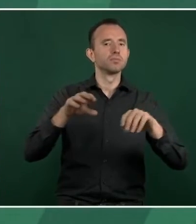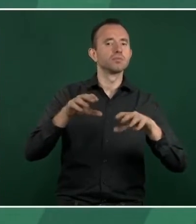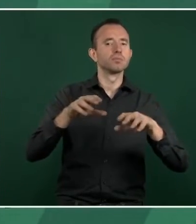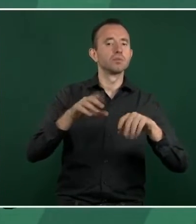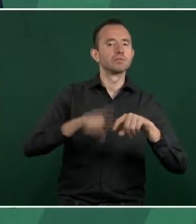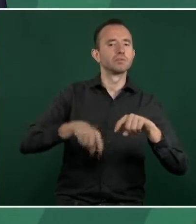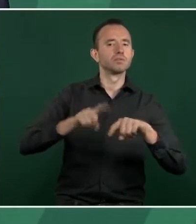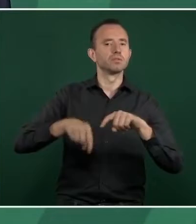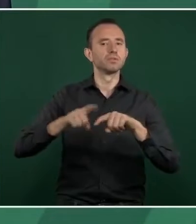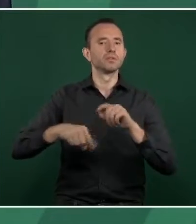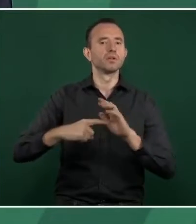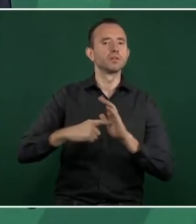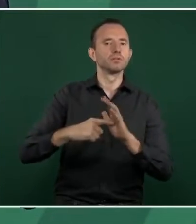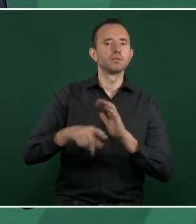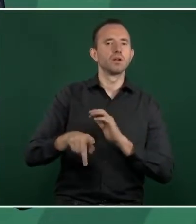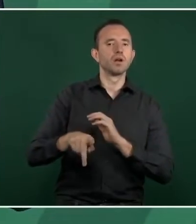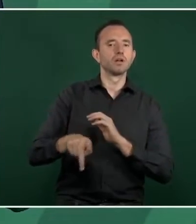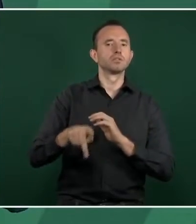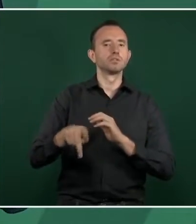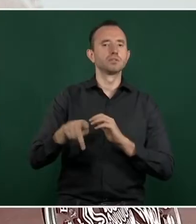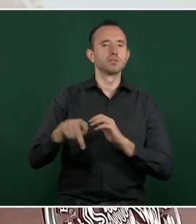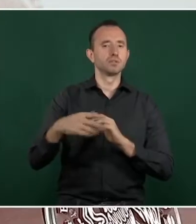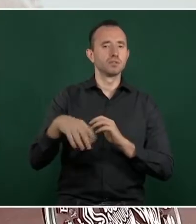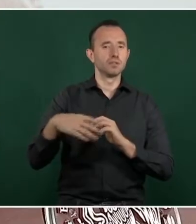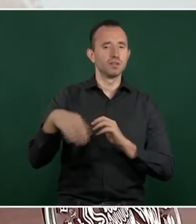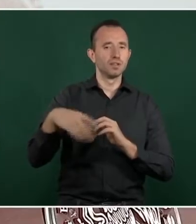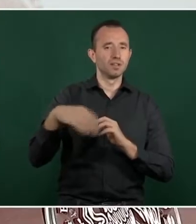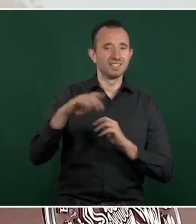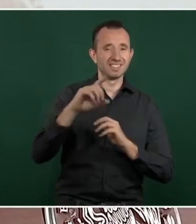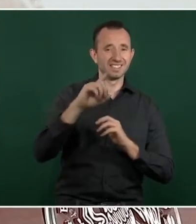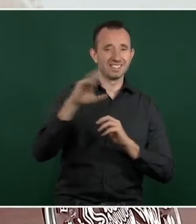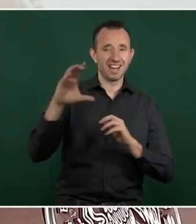De cada 100 medios de información,